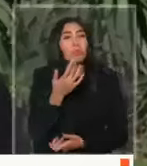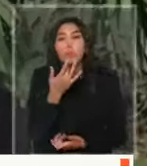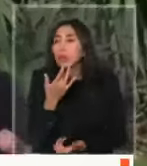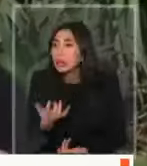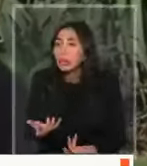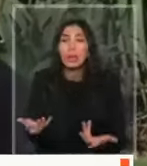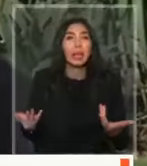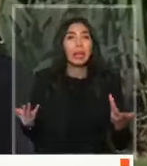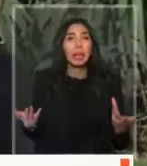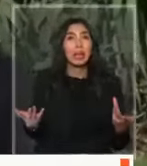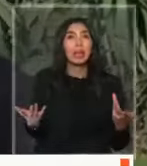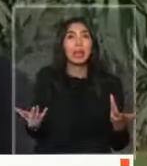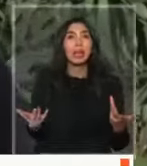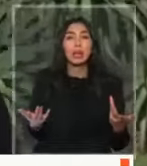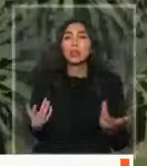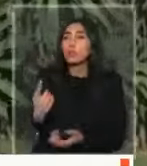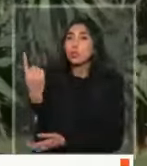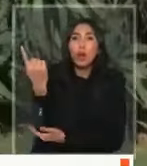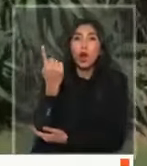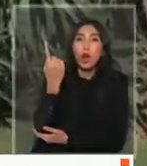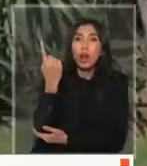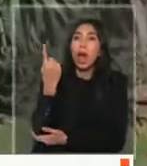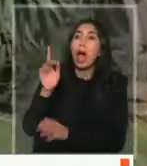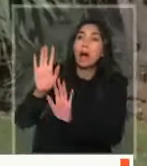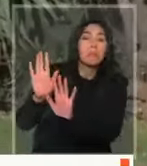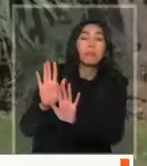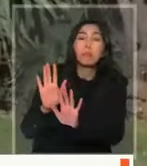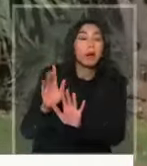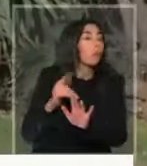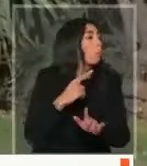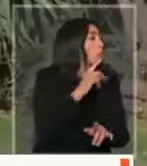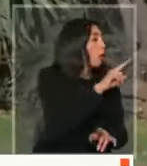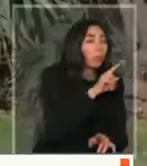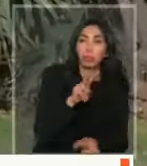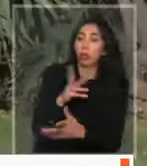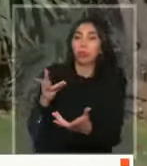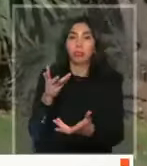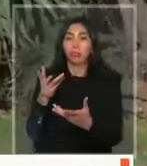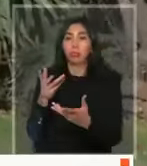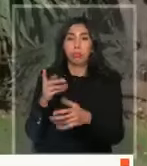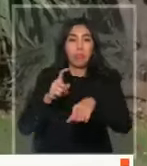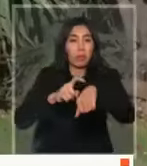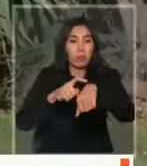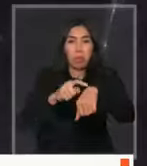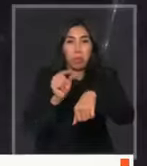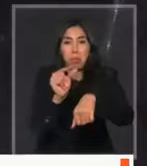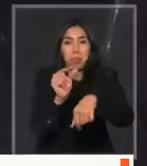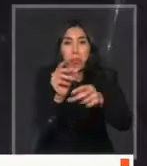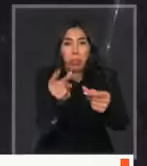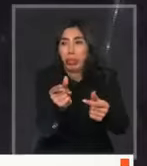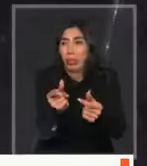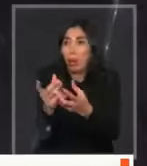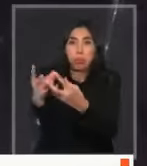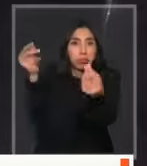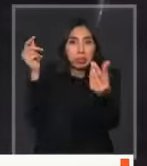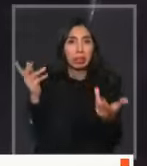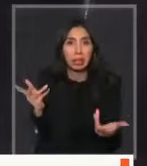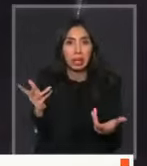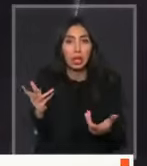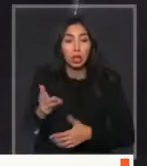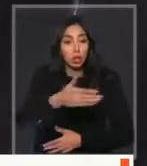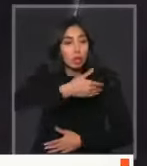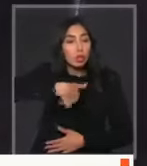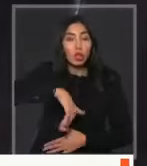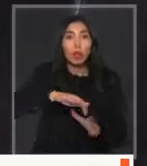dejamos un segundo sola. Pero fueron minutos. Como familia estamos